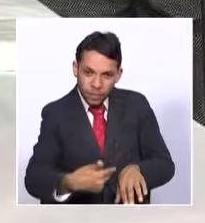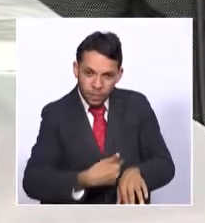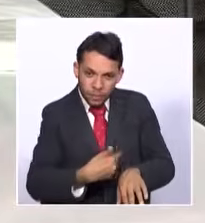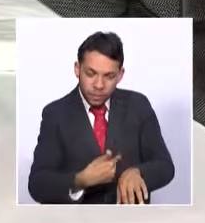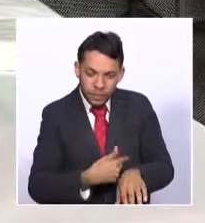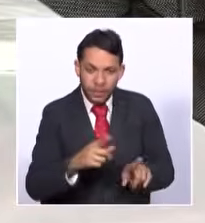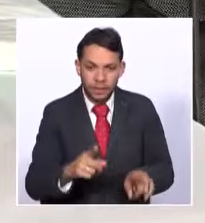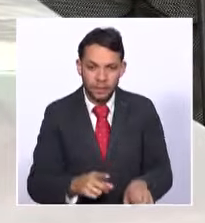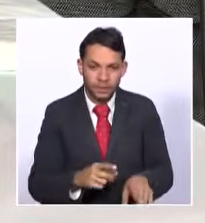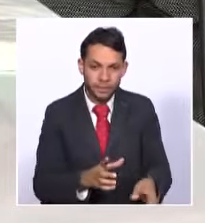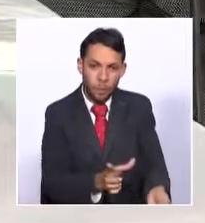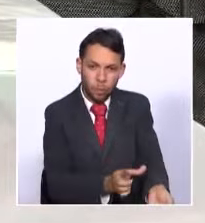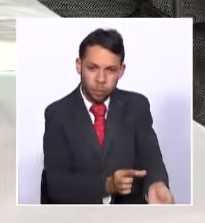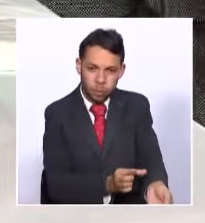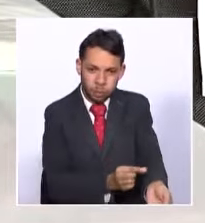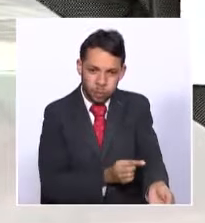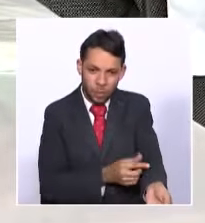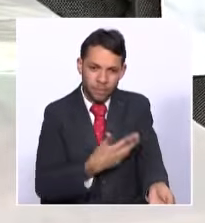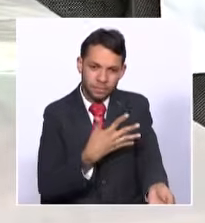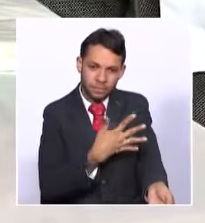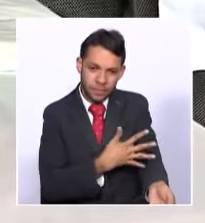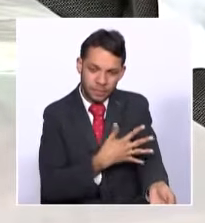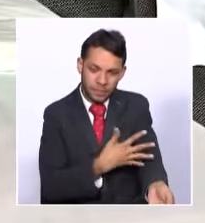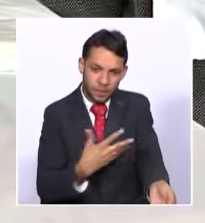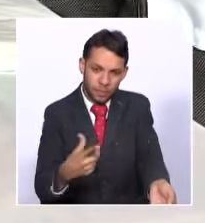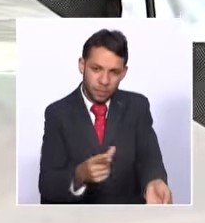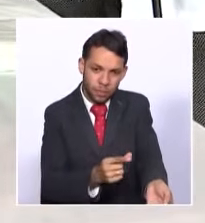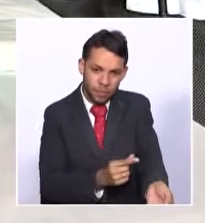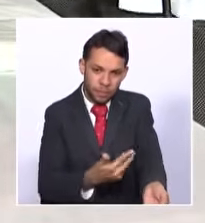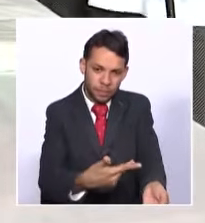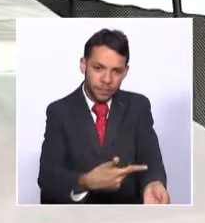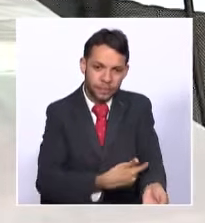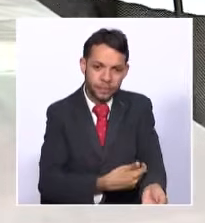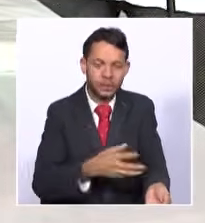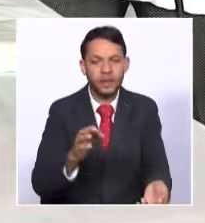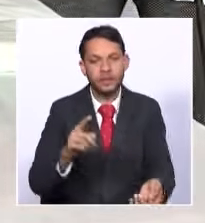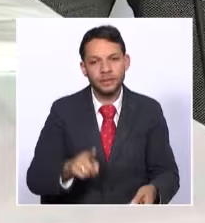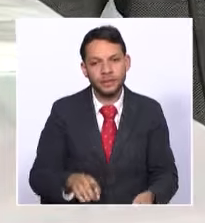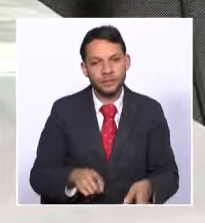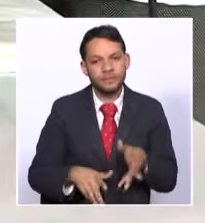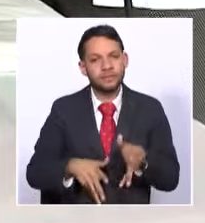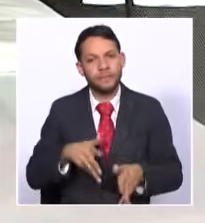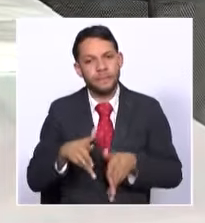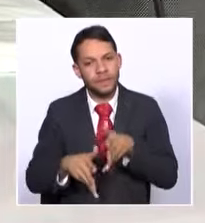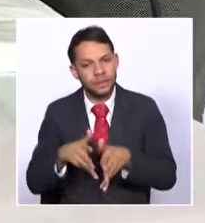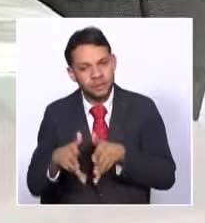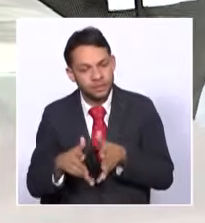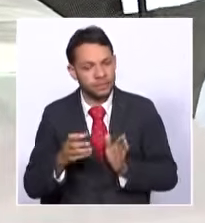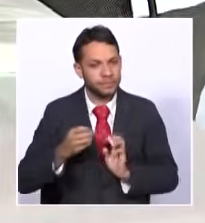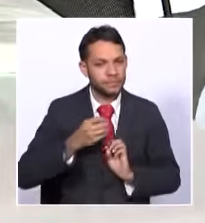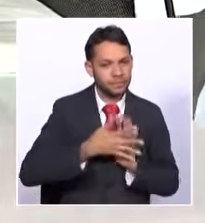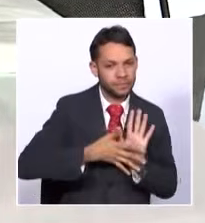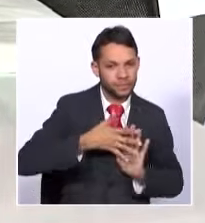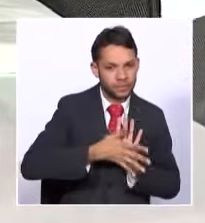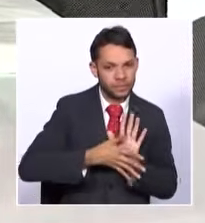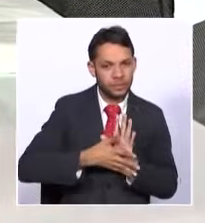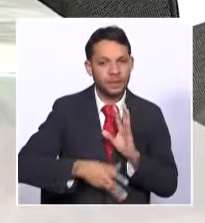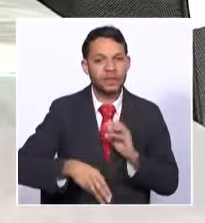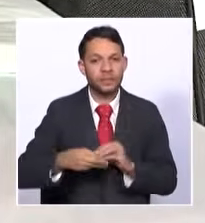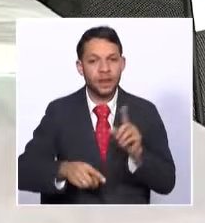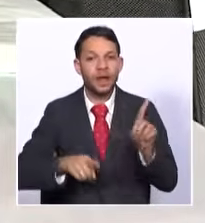rico en plaquetas, la quiropraxia, y a los pacientes les hacemos tratamiento con